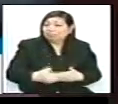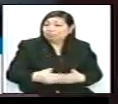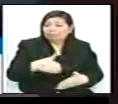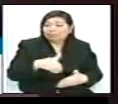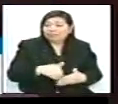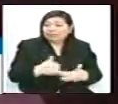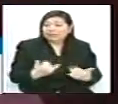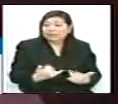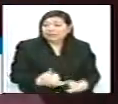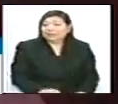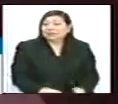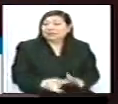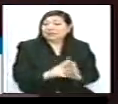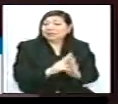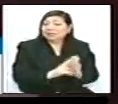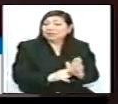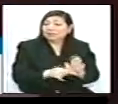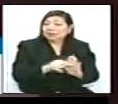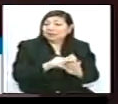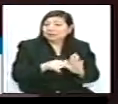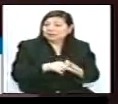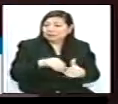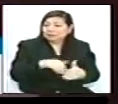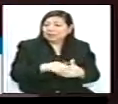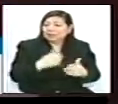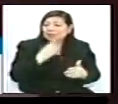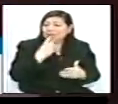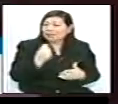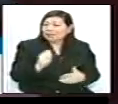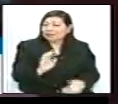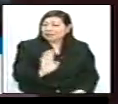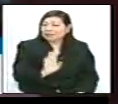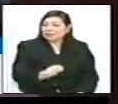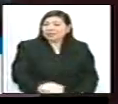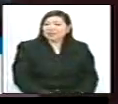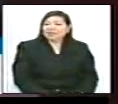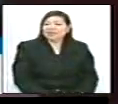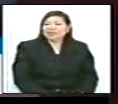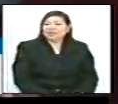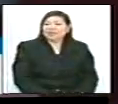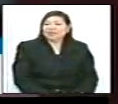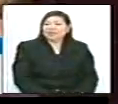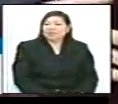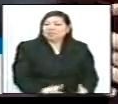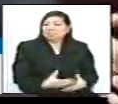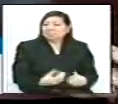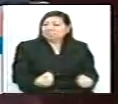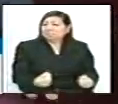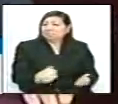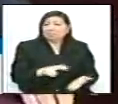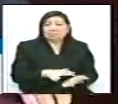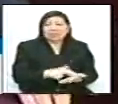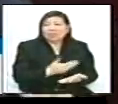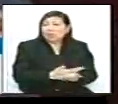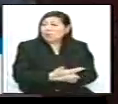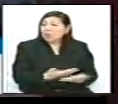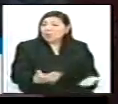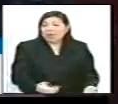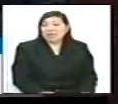nosotros y decir, no, el reglamento, la norma electoral se tiene que apurar. No, señores, es humo, esa ley no ha sido aprobada, no